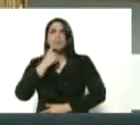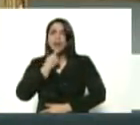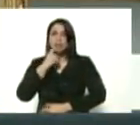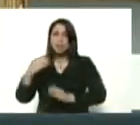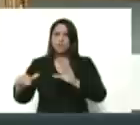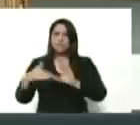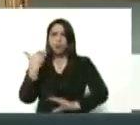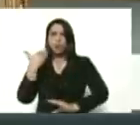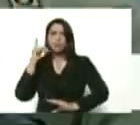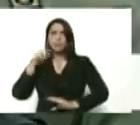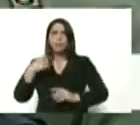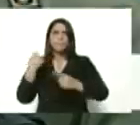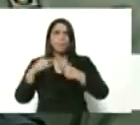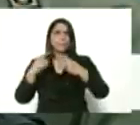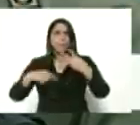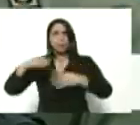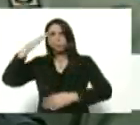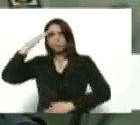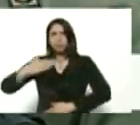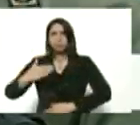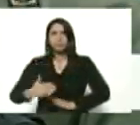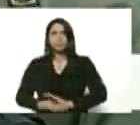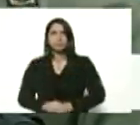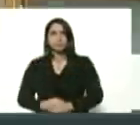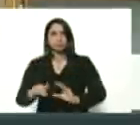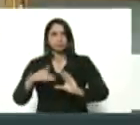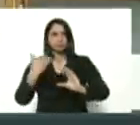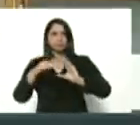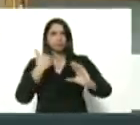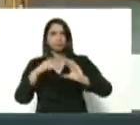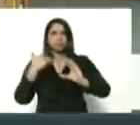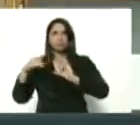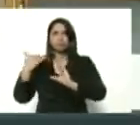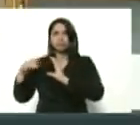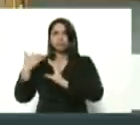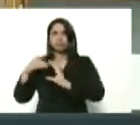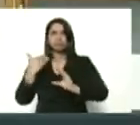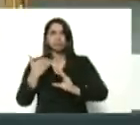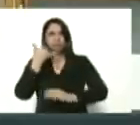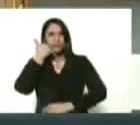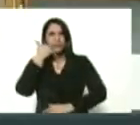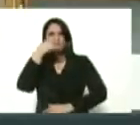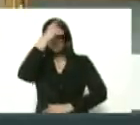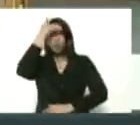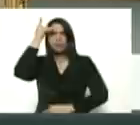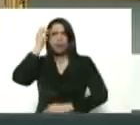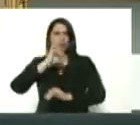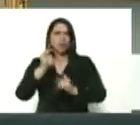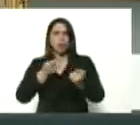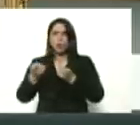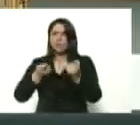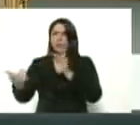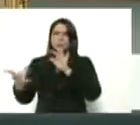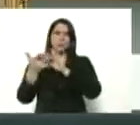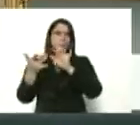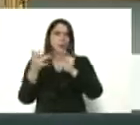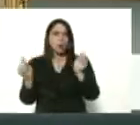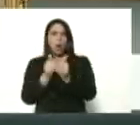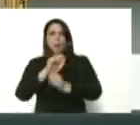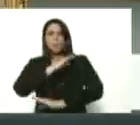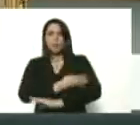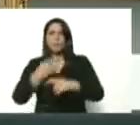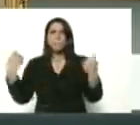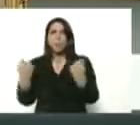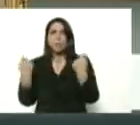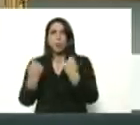de Alessandrello, de Sabarce. Me empezaron a llegar los mensajes de Diosdado, que estaba en coordinación directa con el poder